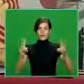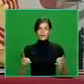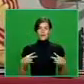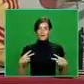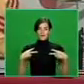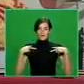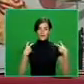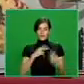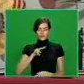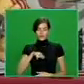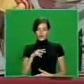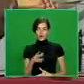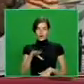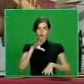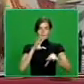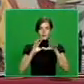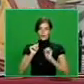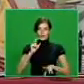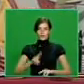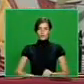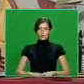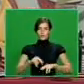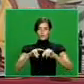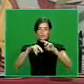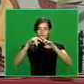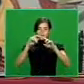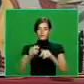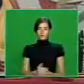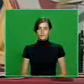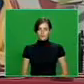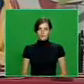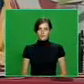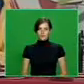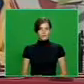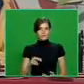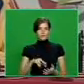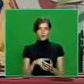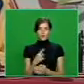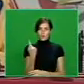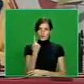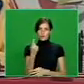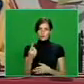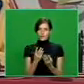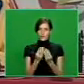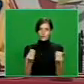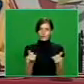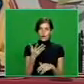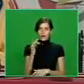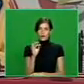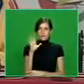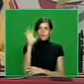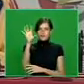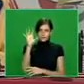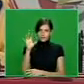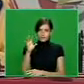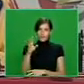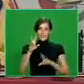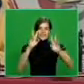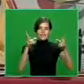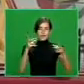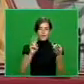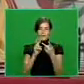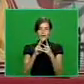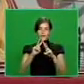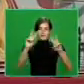estamos Aprendiendo a construir que es la única solución que tiene la patria al tema de la